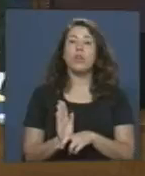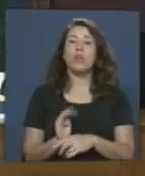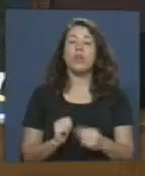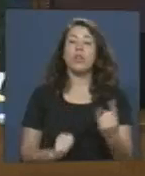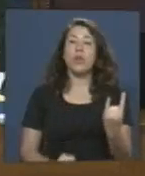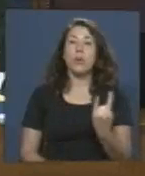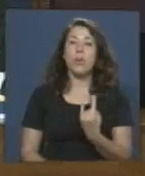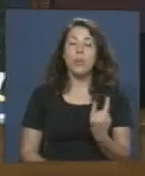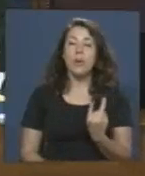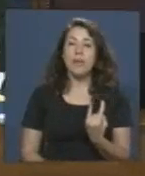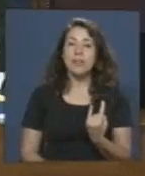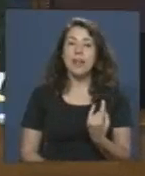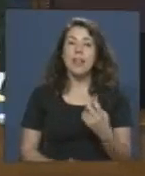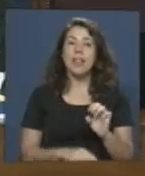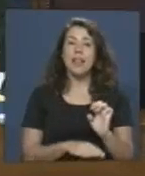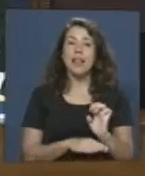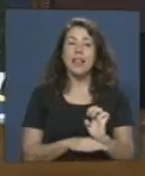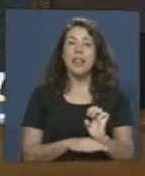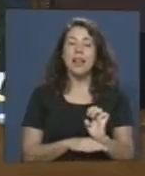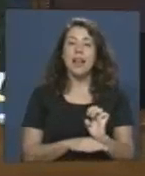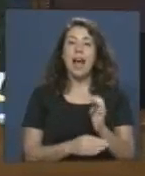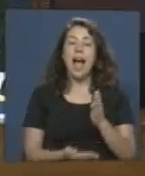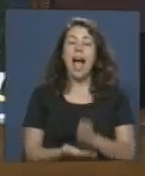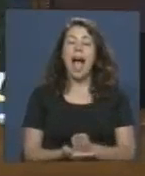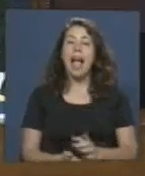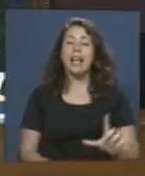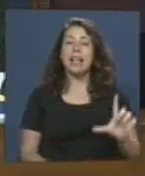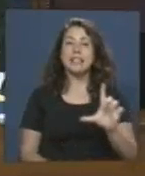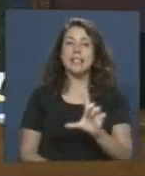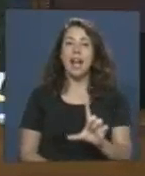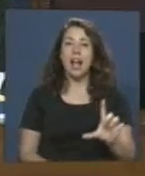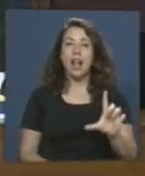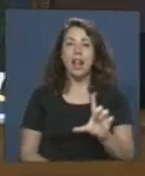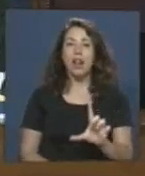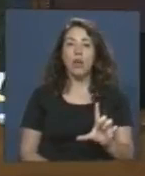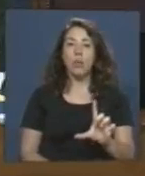al proyecto de Universidades del Estado hasta el día lunes? De Universidades del Estado hasta el día lunes.